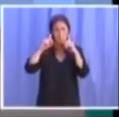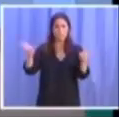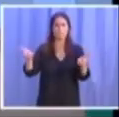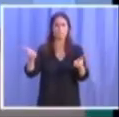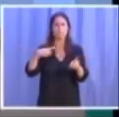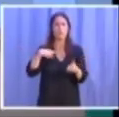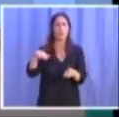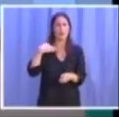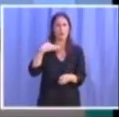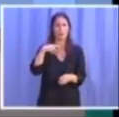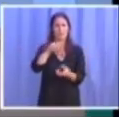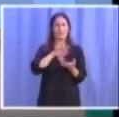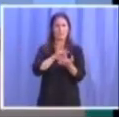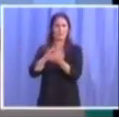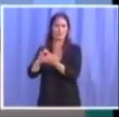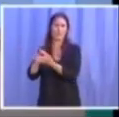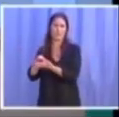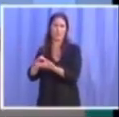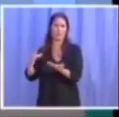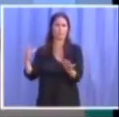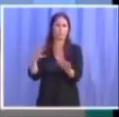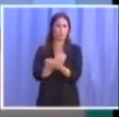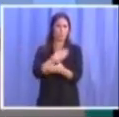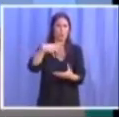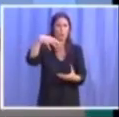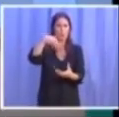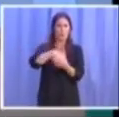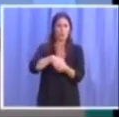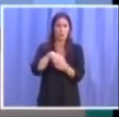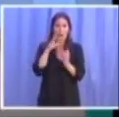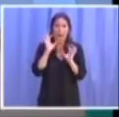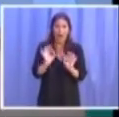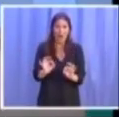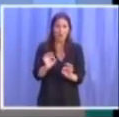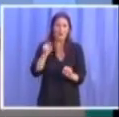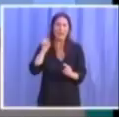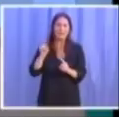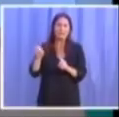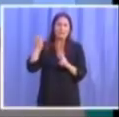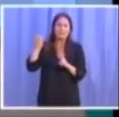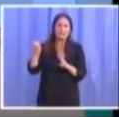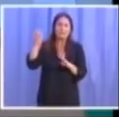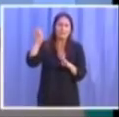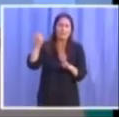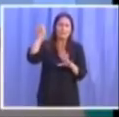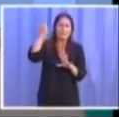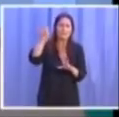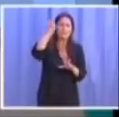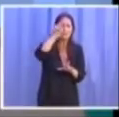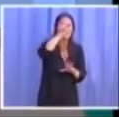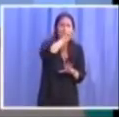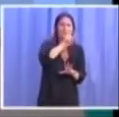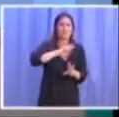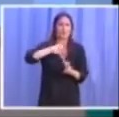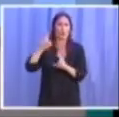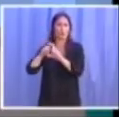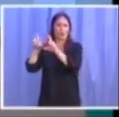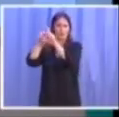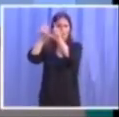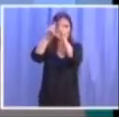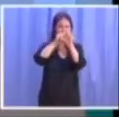ese servicio, todos los servicios, como está sucediendo en cientos y cientos y cientos del occidente